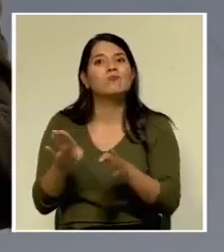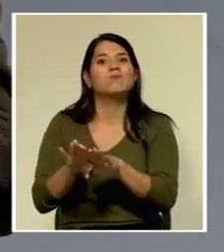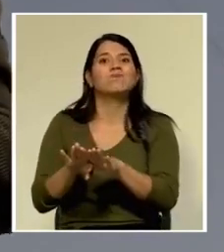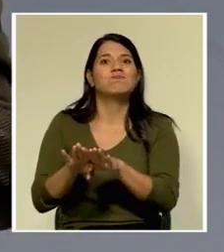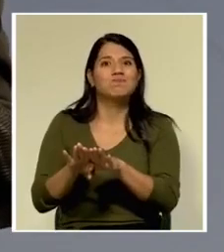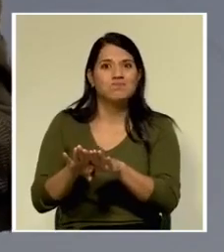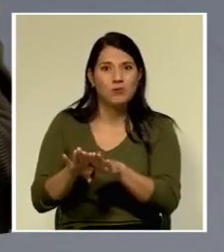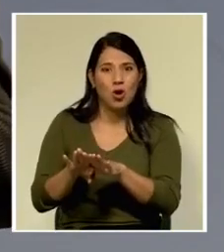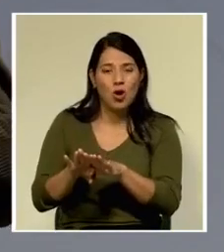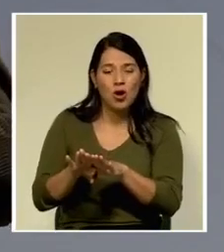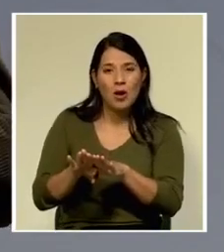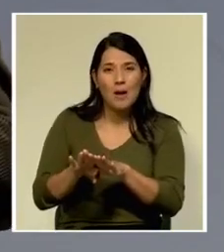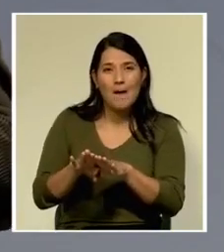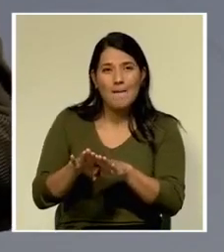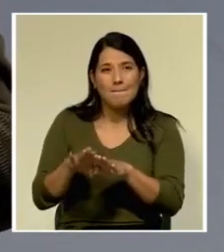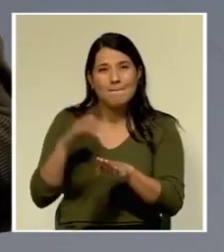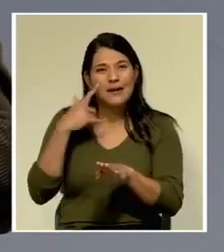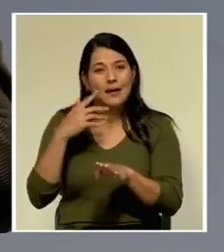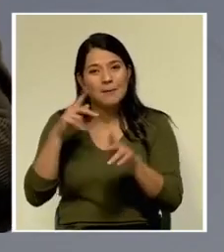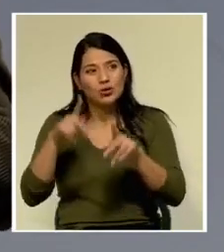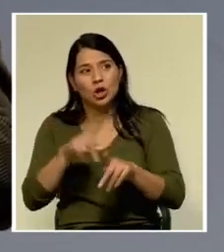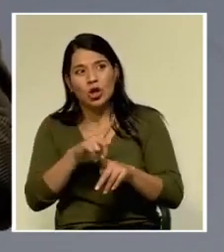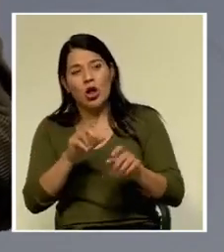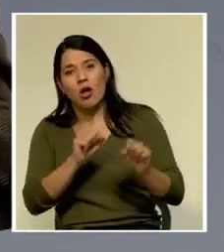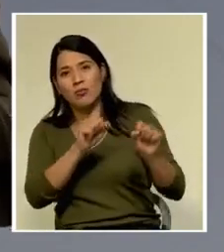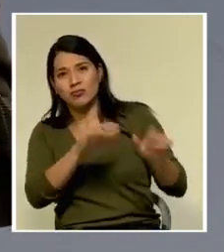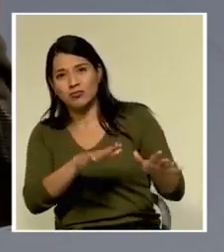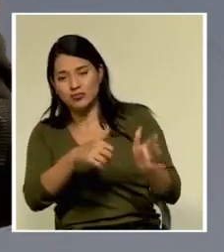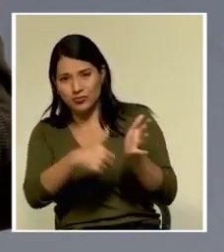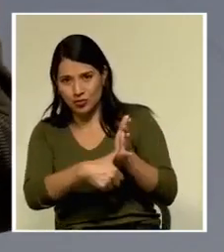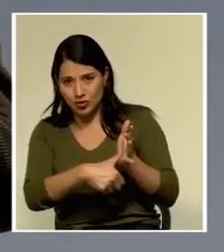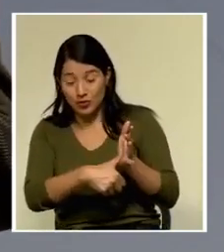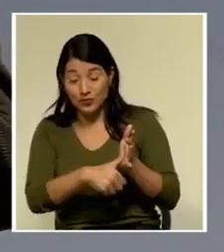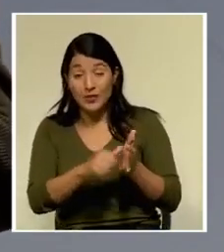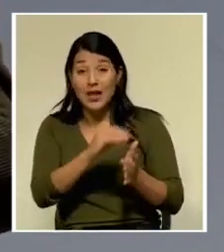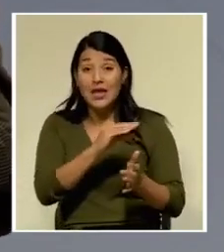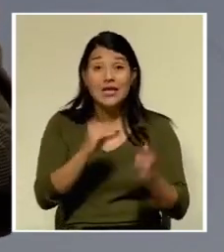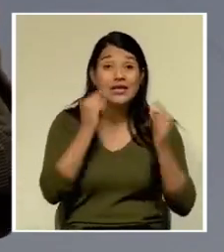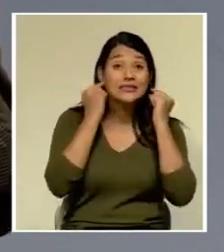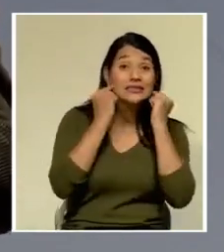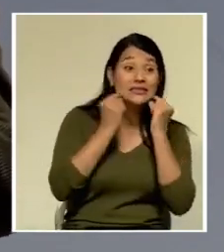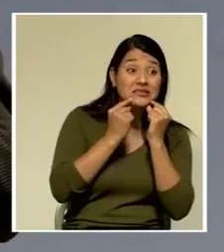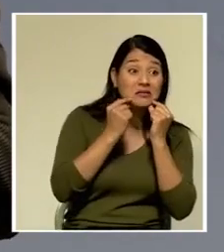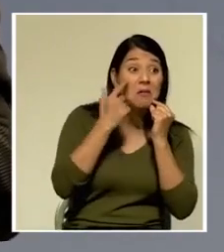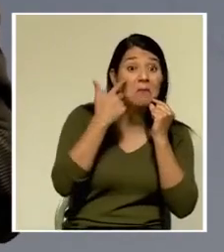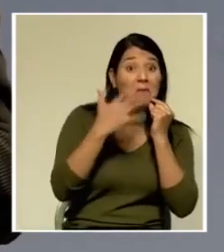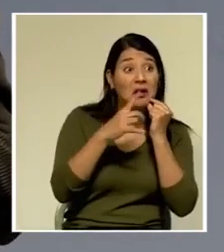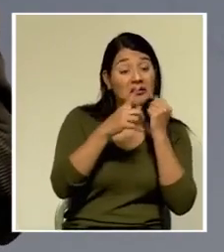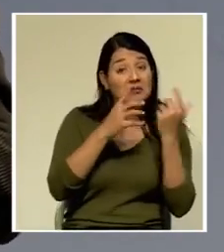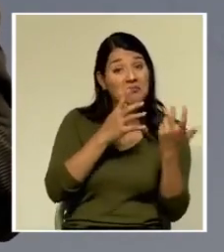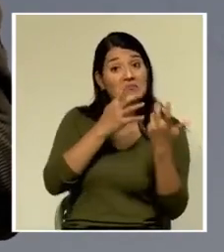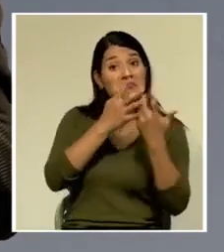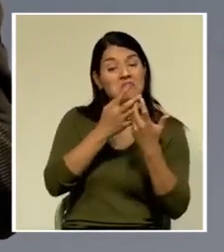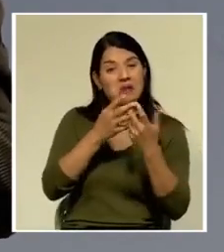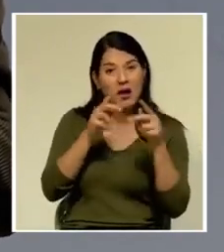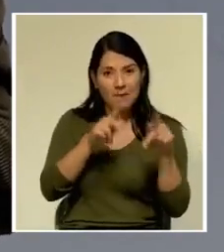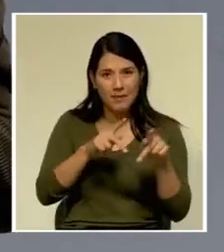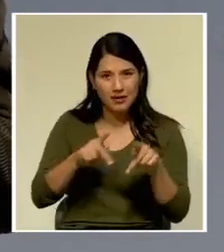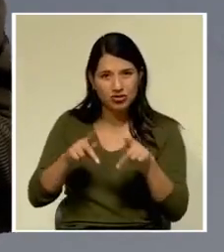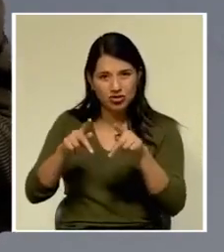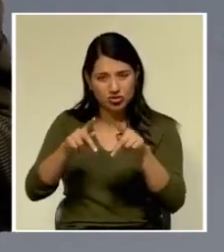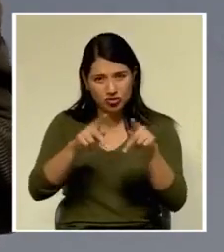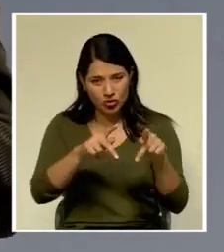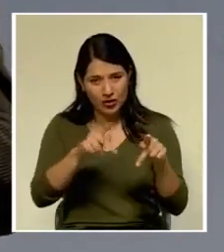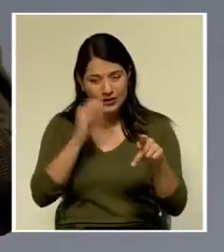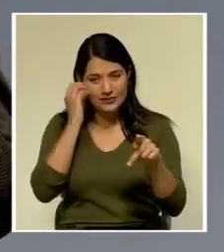don Rodrigo Chávez y su campaña, que pareciera más bien que es agradable frente a la ciudadanía, que sistemáticamente